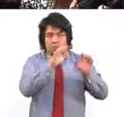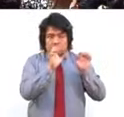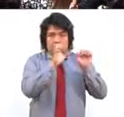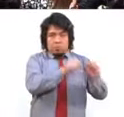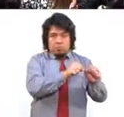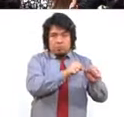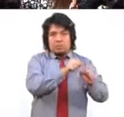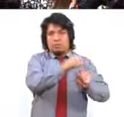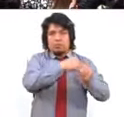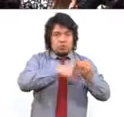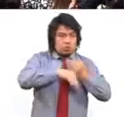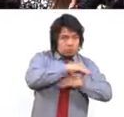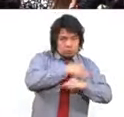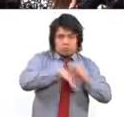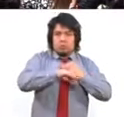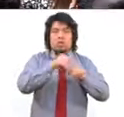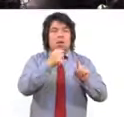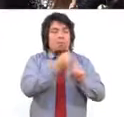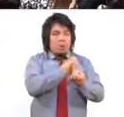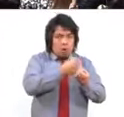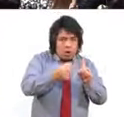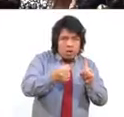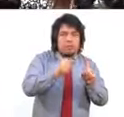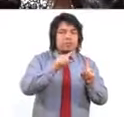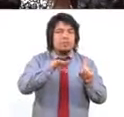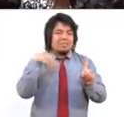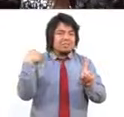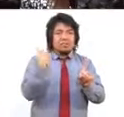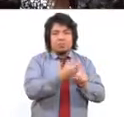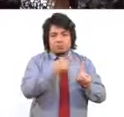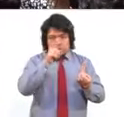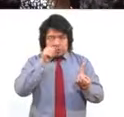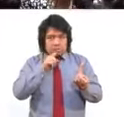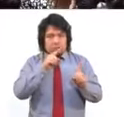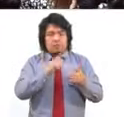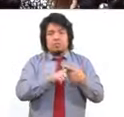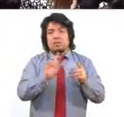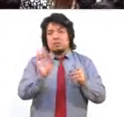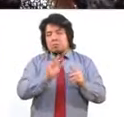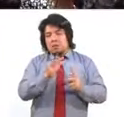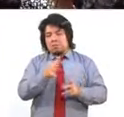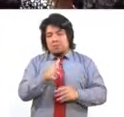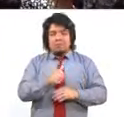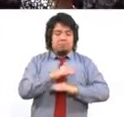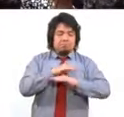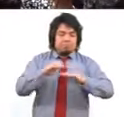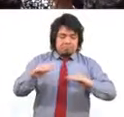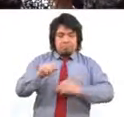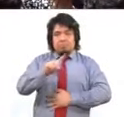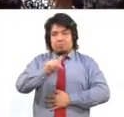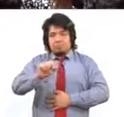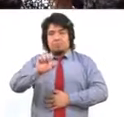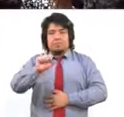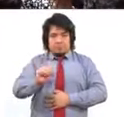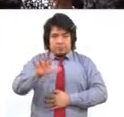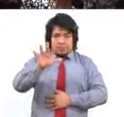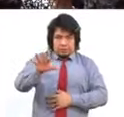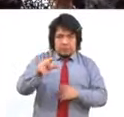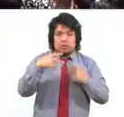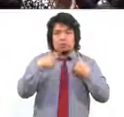todos los casos de todo tipo de violencia de género. Pasamos de imputar un promedio de 165